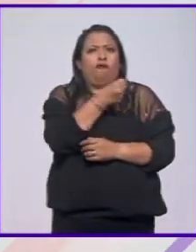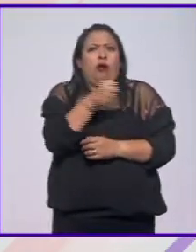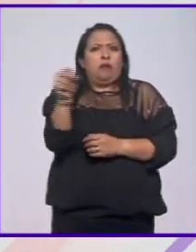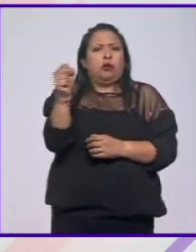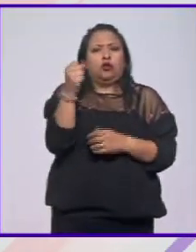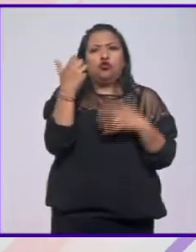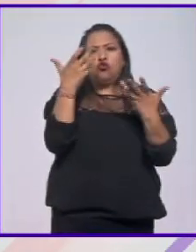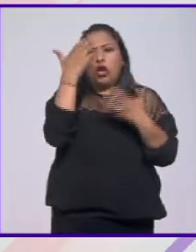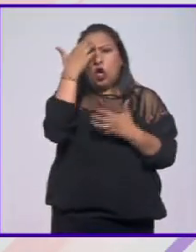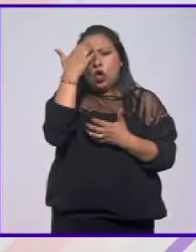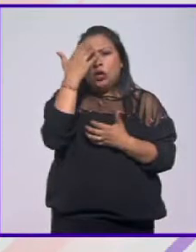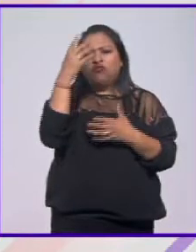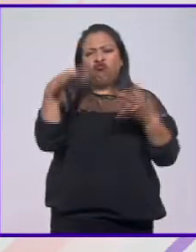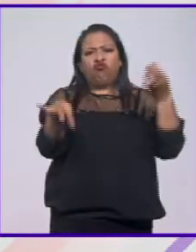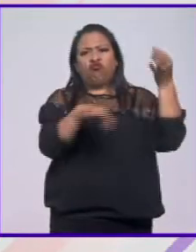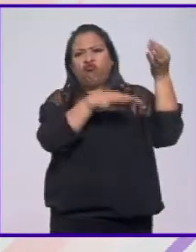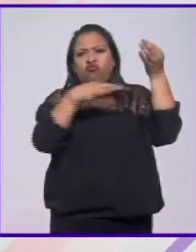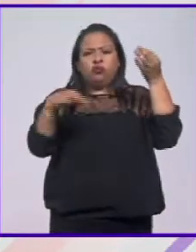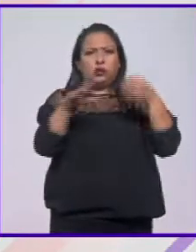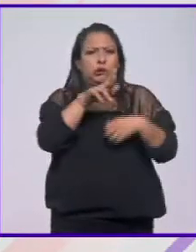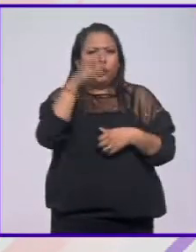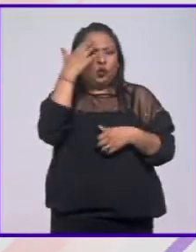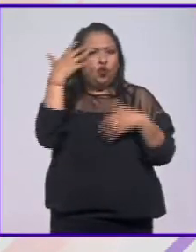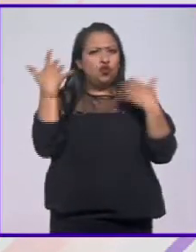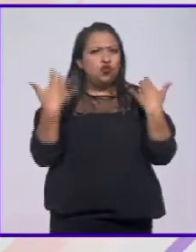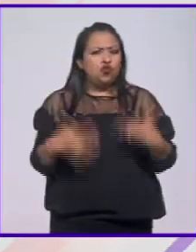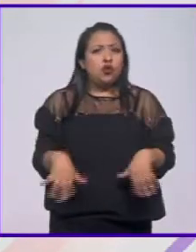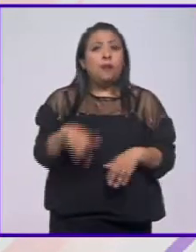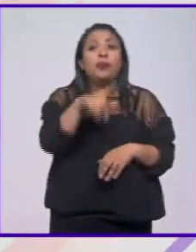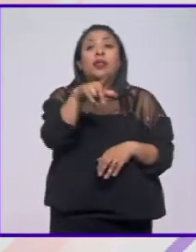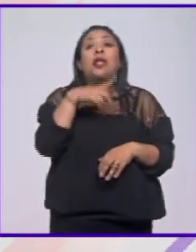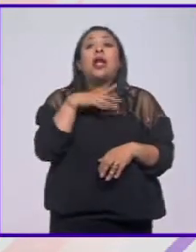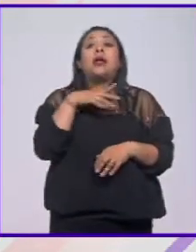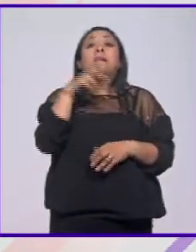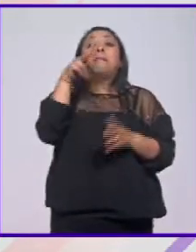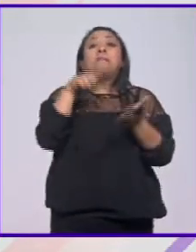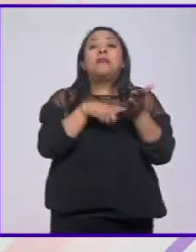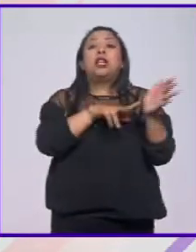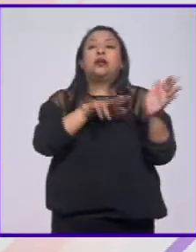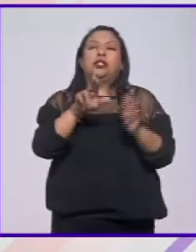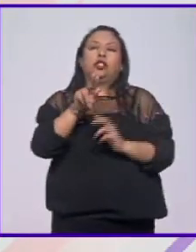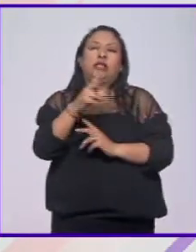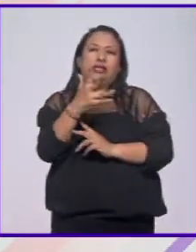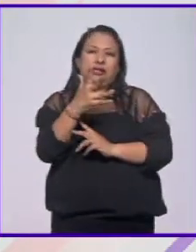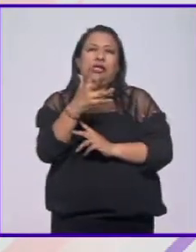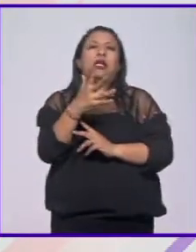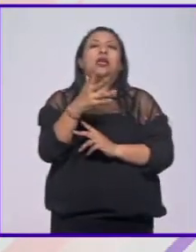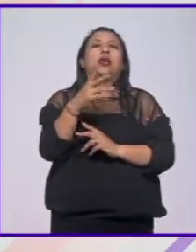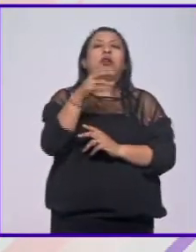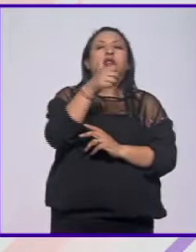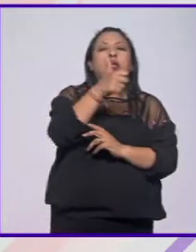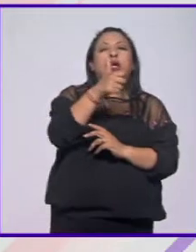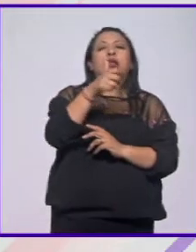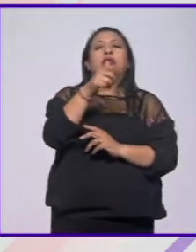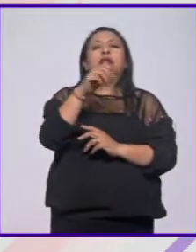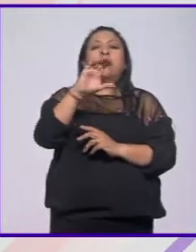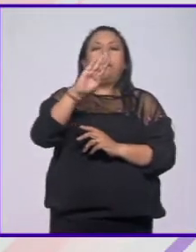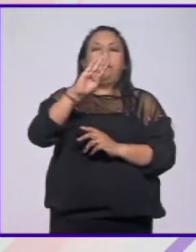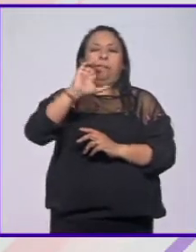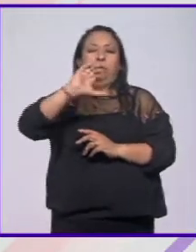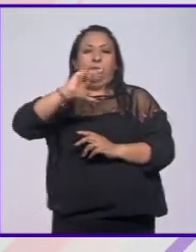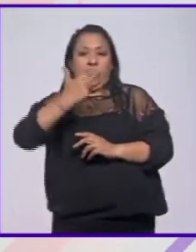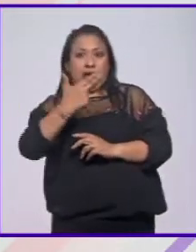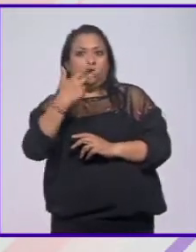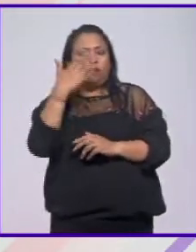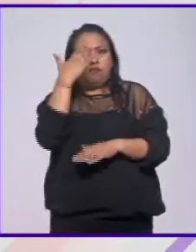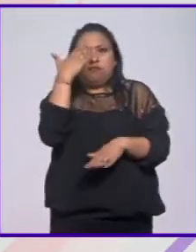por ser uno de los violonchelistas más reconocidos. Su grabación de 1985 con las 6 suites para violonchelo de Johann Sebastian Bach